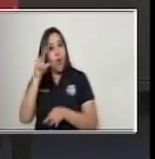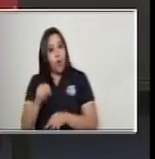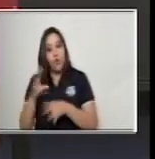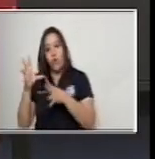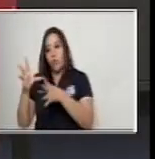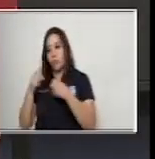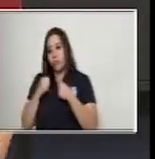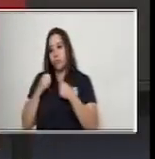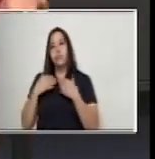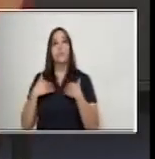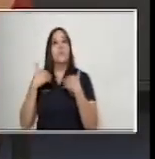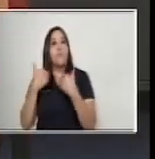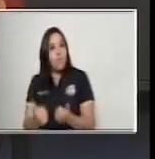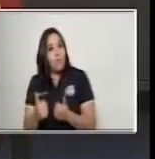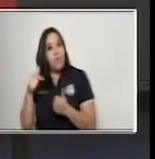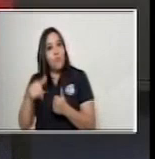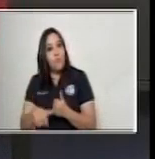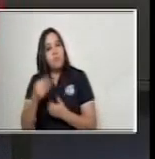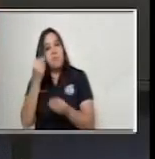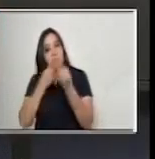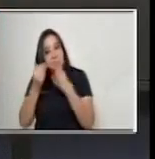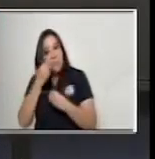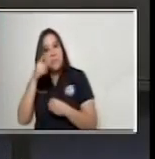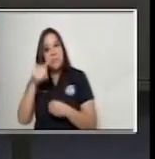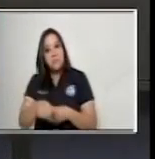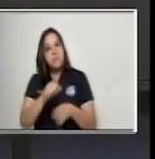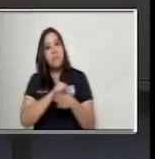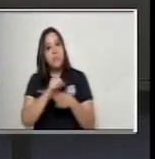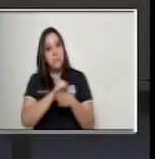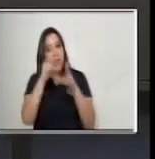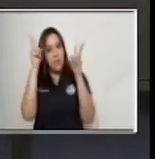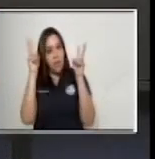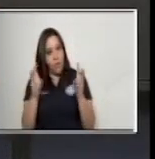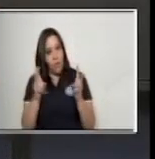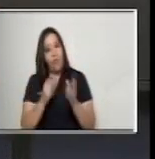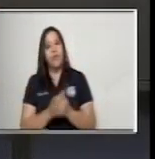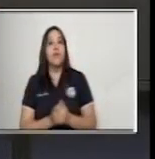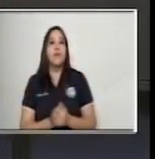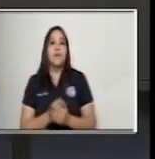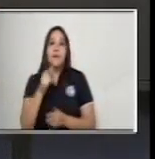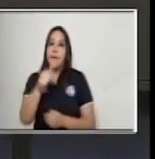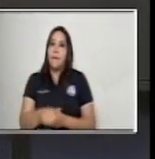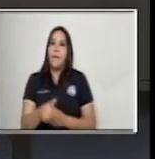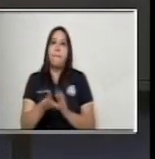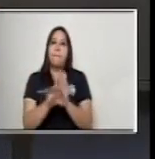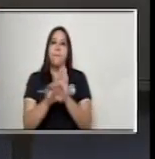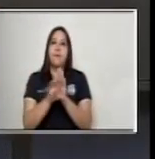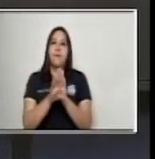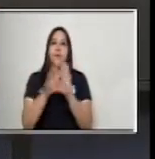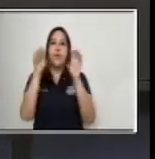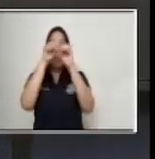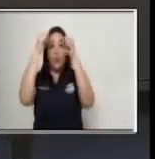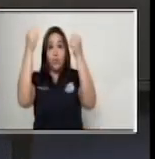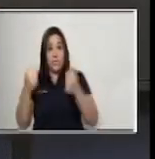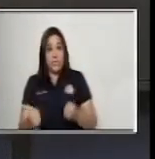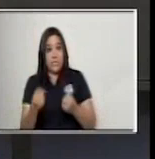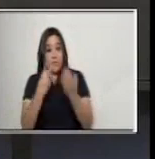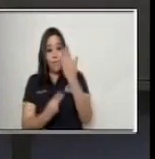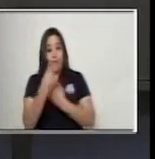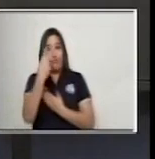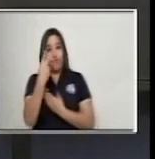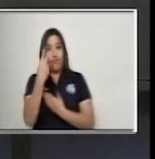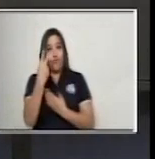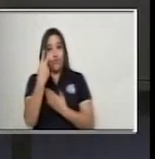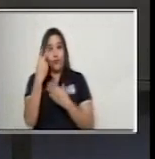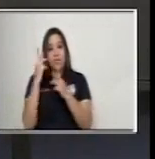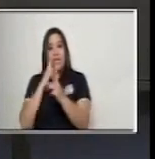podamos poner en práctica lo que aprendimos el día de hoy. Cómo nuestros aparatos se interrelacionan para poder mantener